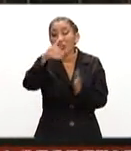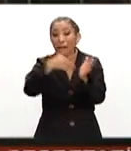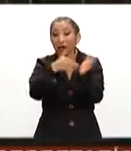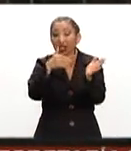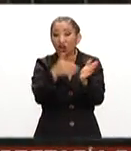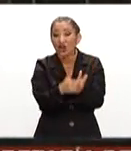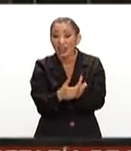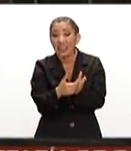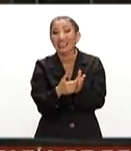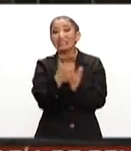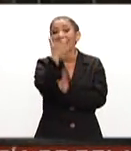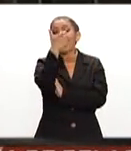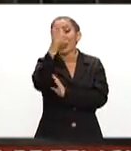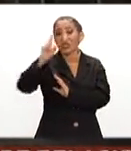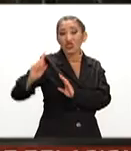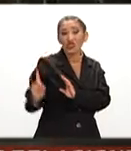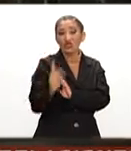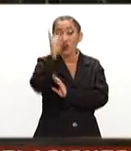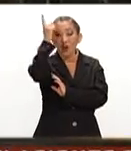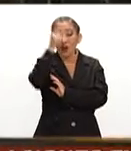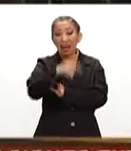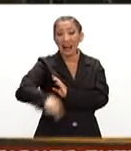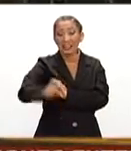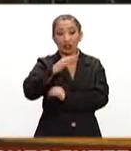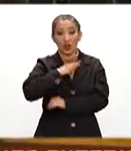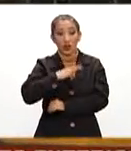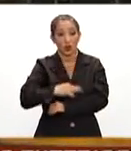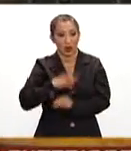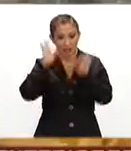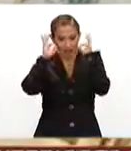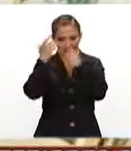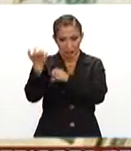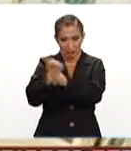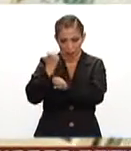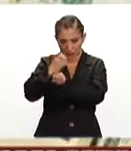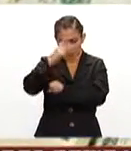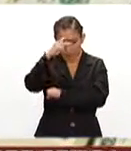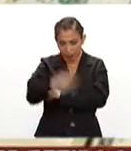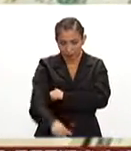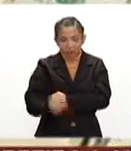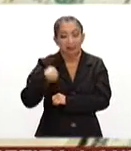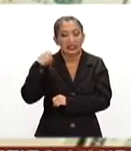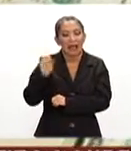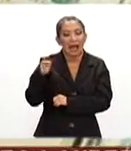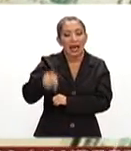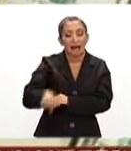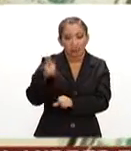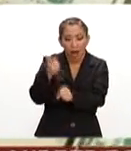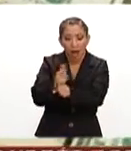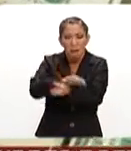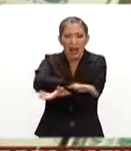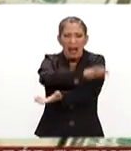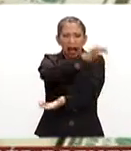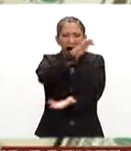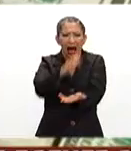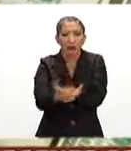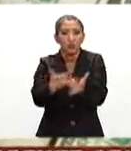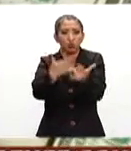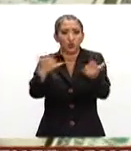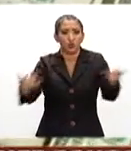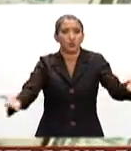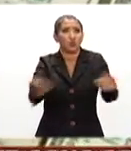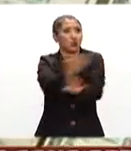450 millones de dólares en la aduana de Toluca, allá en el Estado de México. Se trata de la detección más grande de la